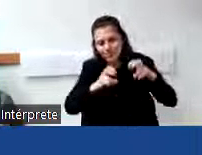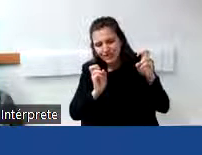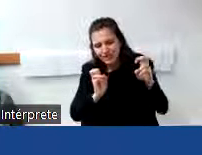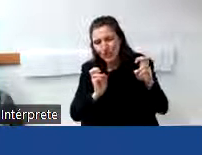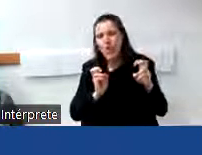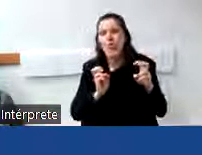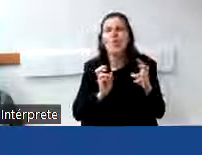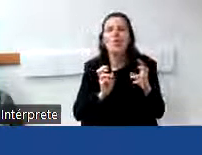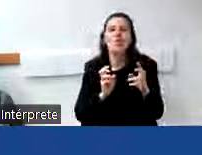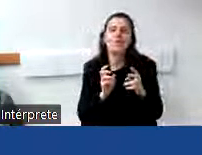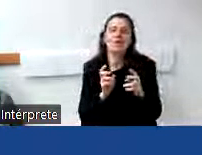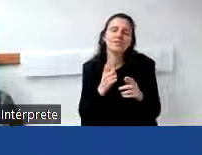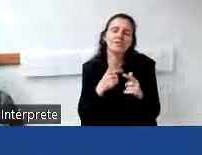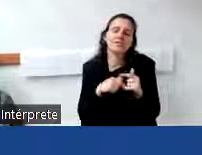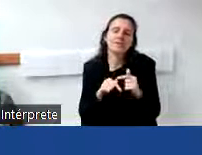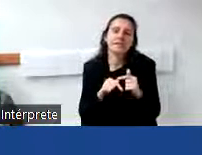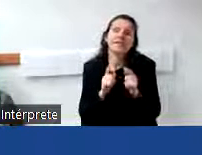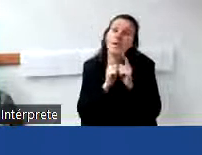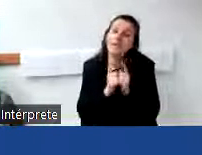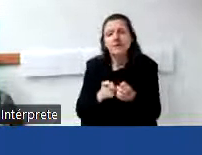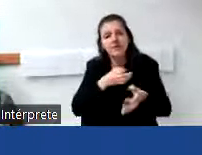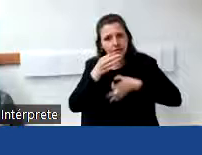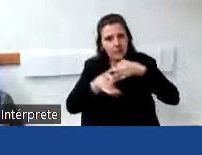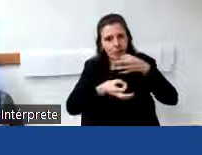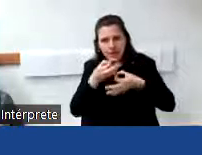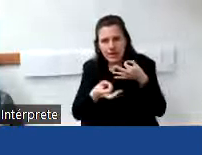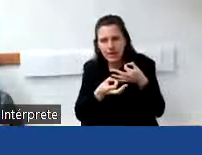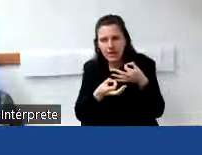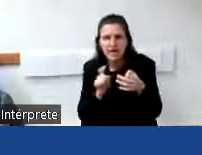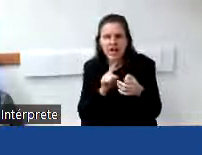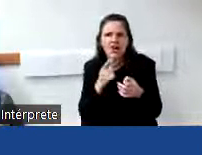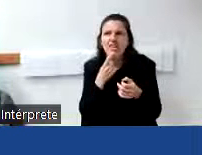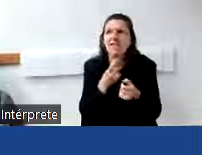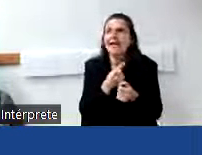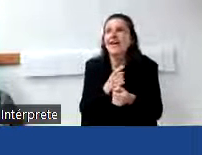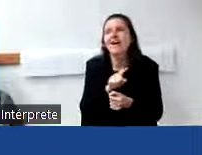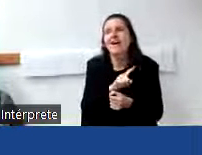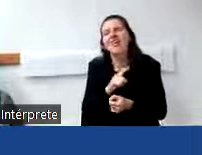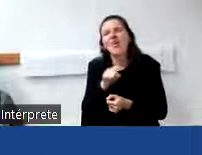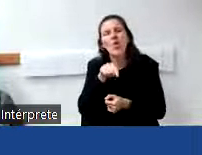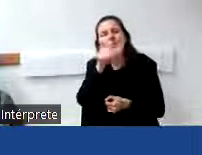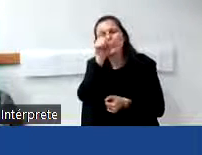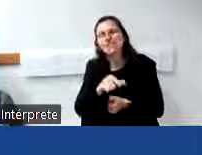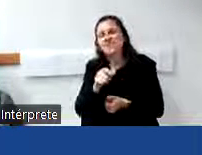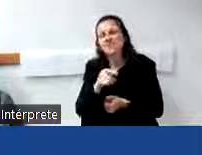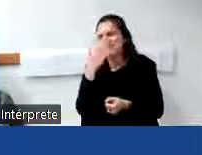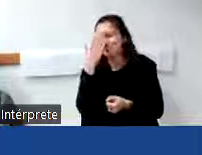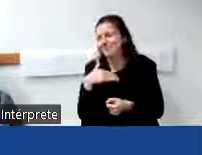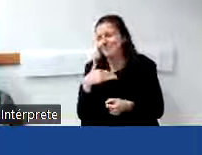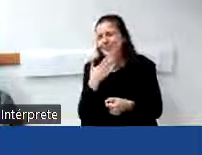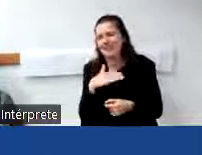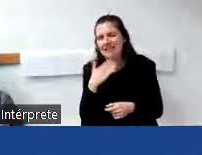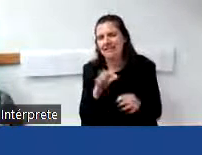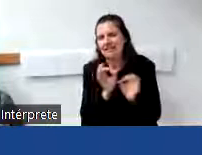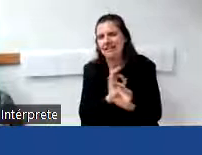evitar presuponer que la persona no va a entender lo que se le explique, apoyar el lenguaje oral con pictogramas, puede ser con escala de colores, por